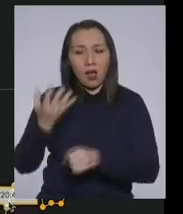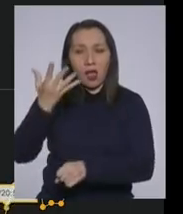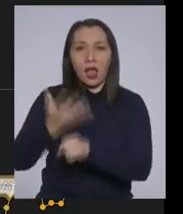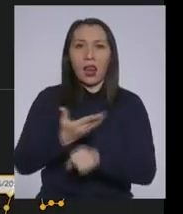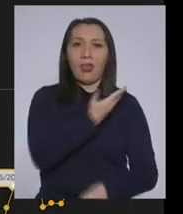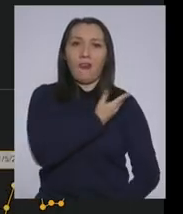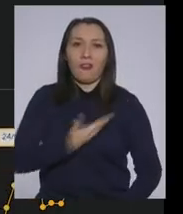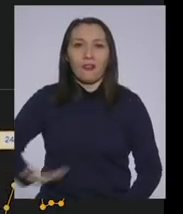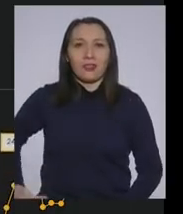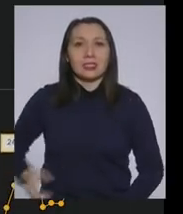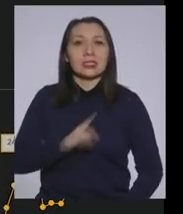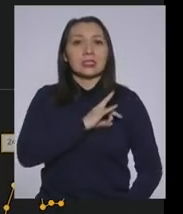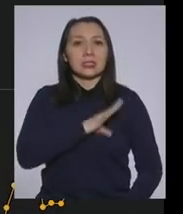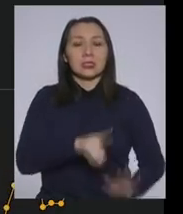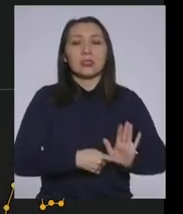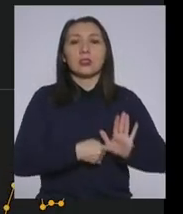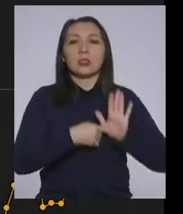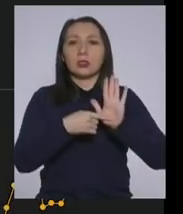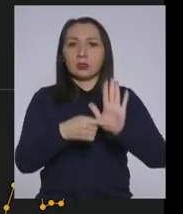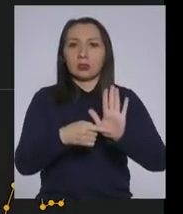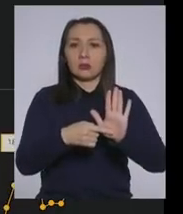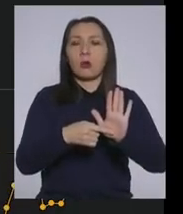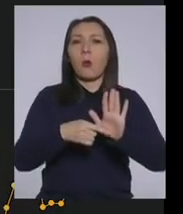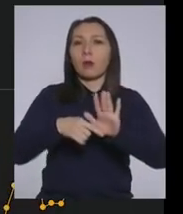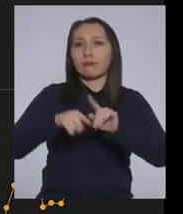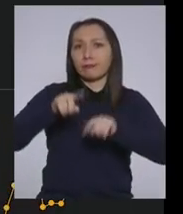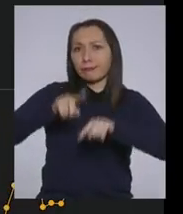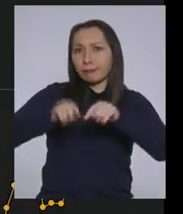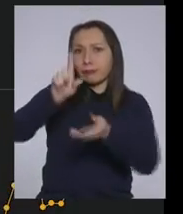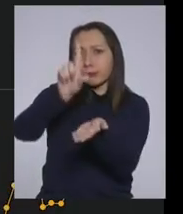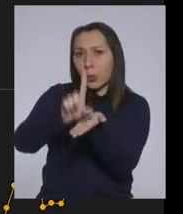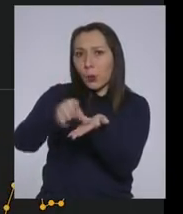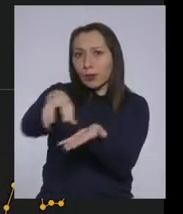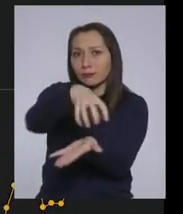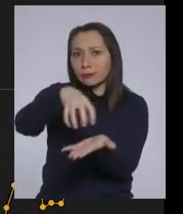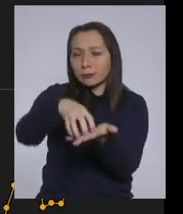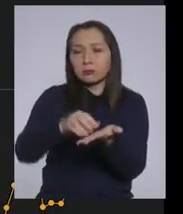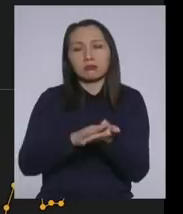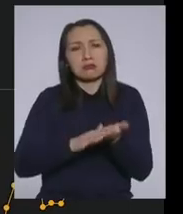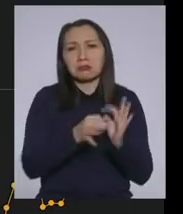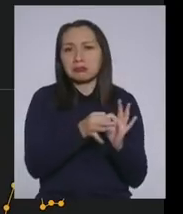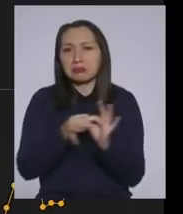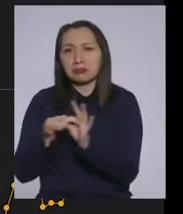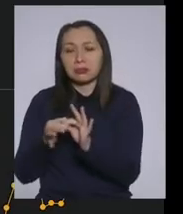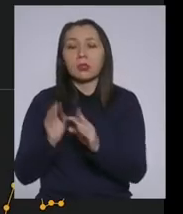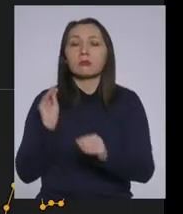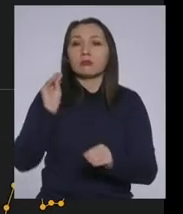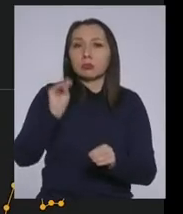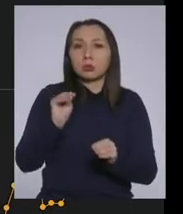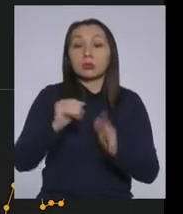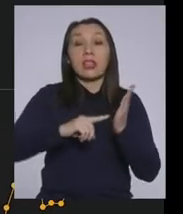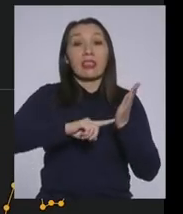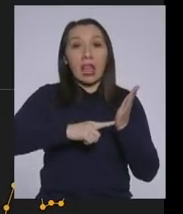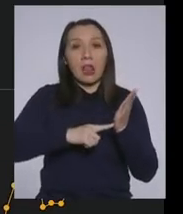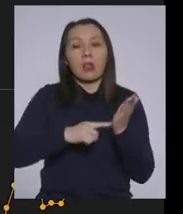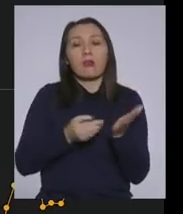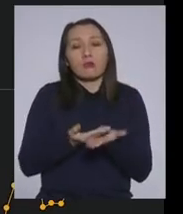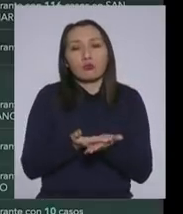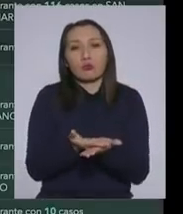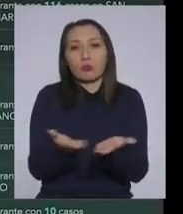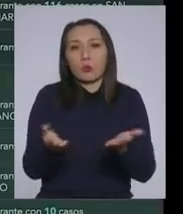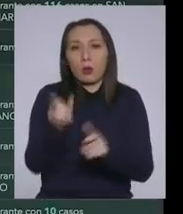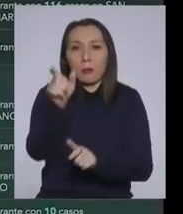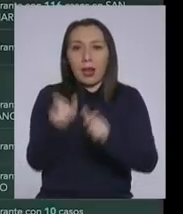el Gobierno de Chile, puesta de manera georreferenciada. Y esto significa que vamos a seguir poniendo la tecnología al servicio de